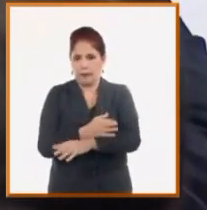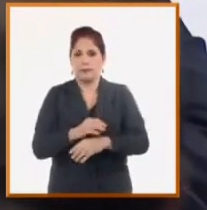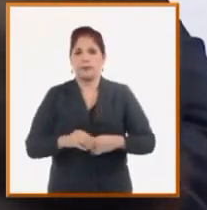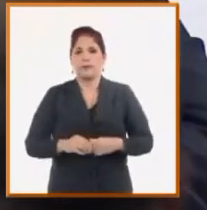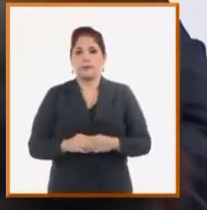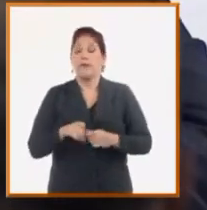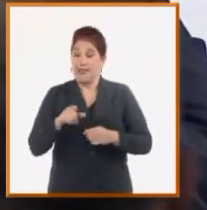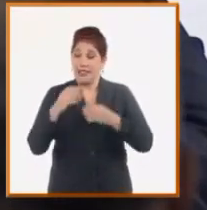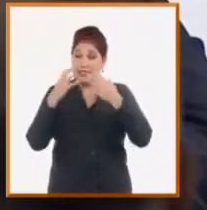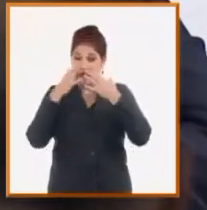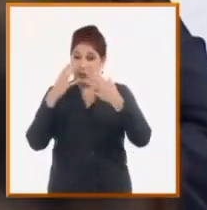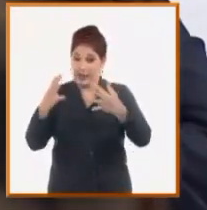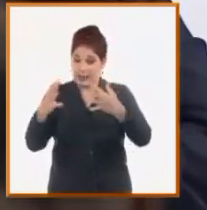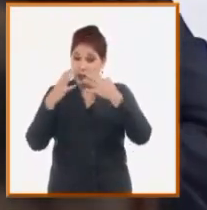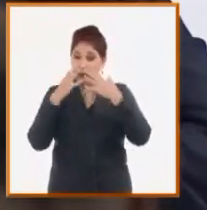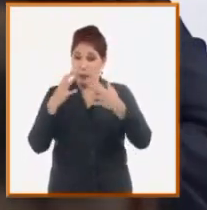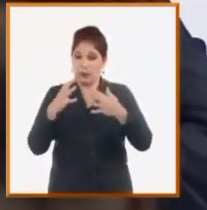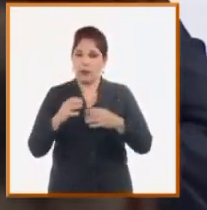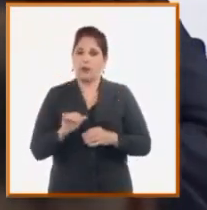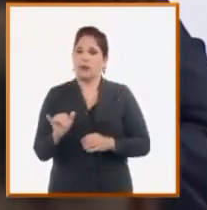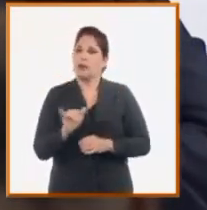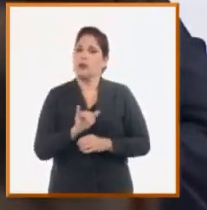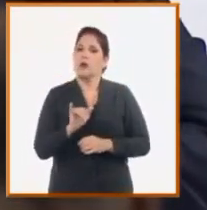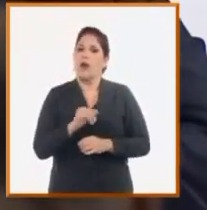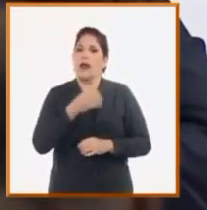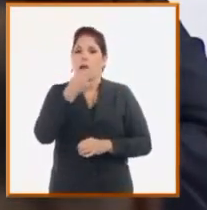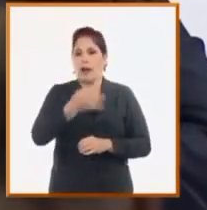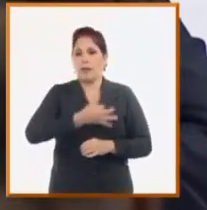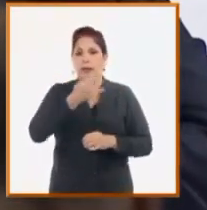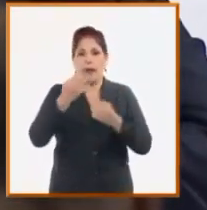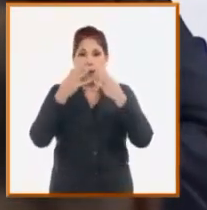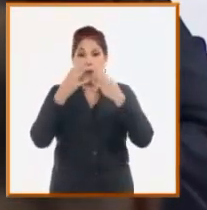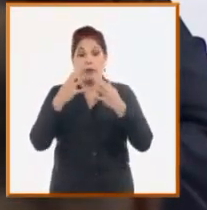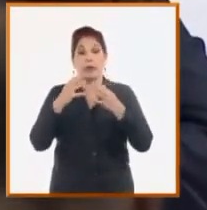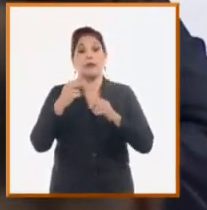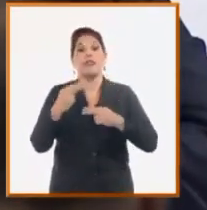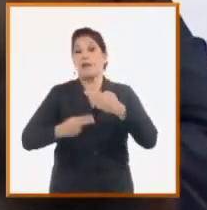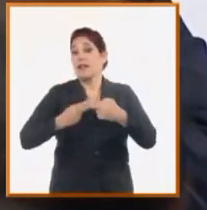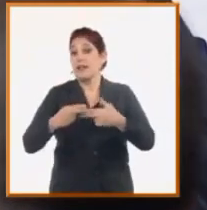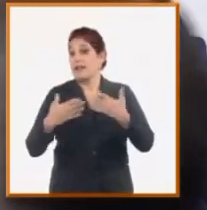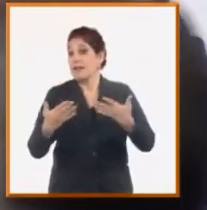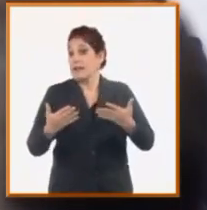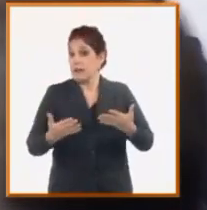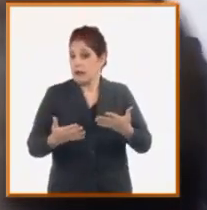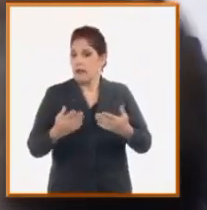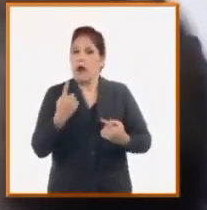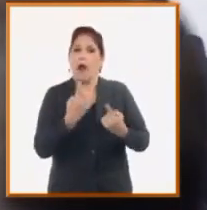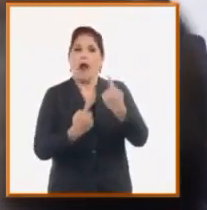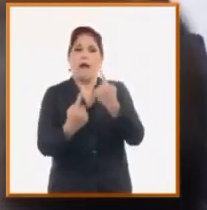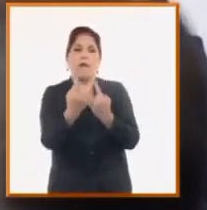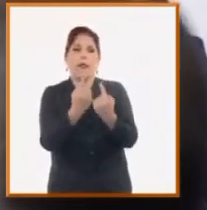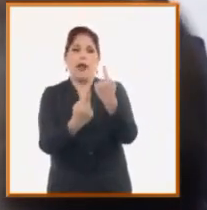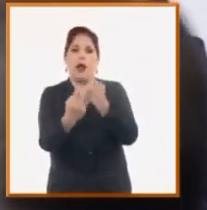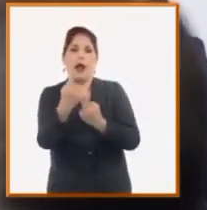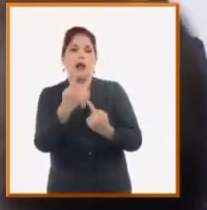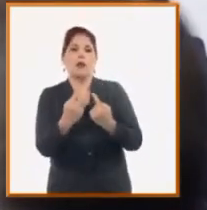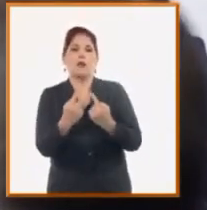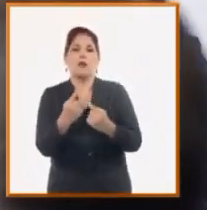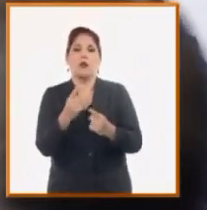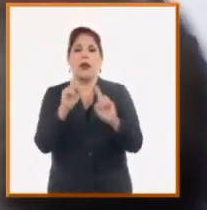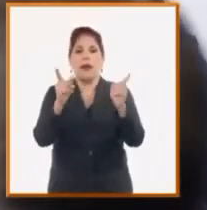y es muy importante, algo que lo hemos dicho, de que se van a hacer algunos